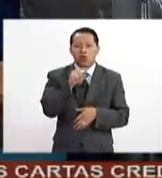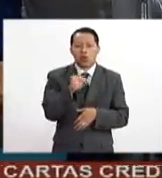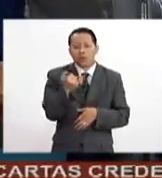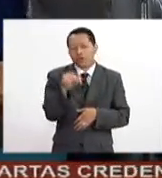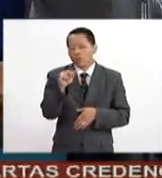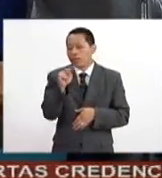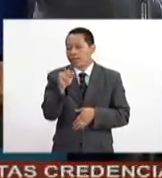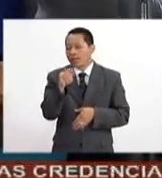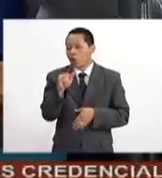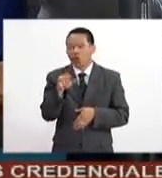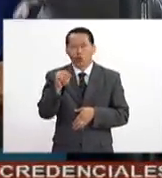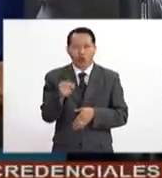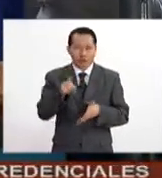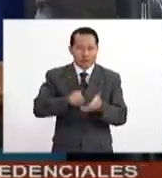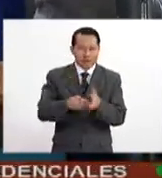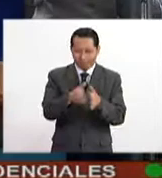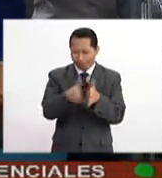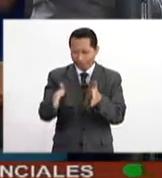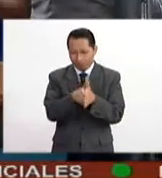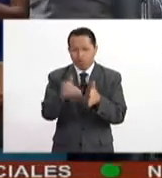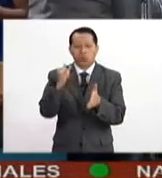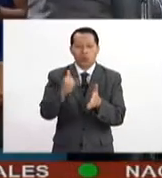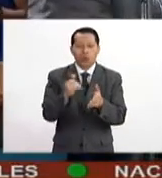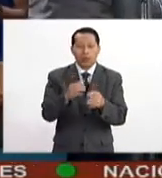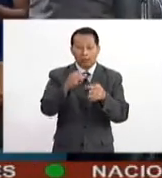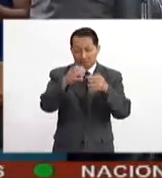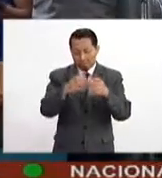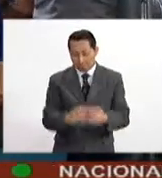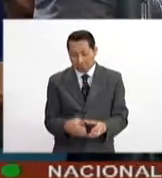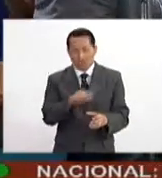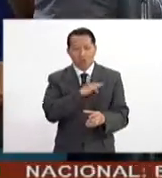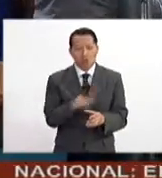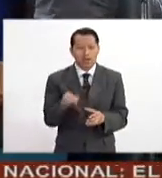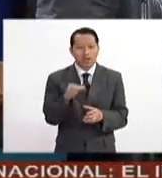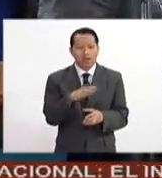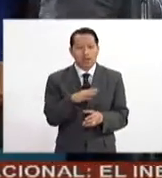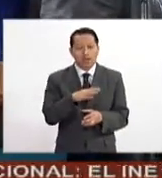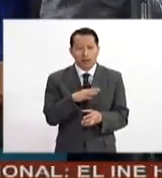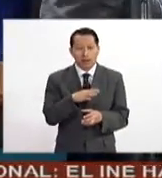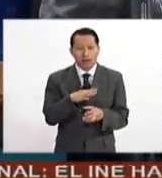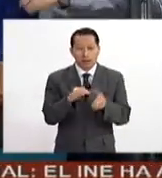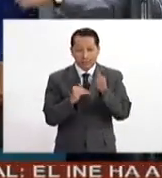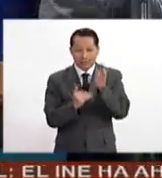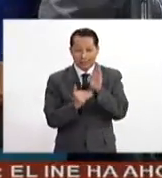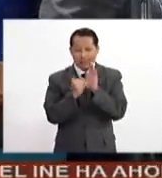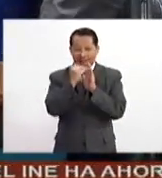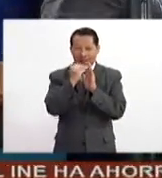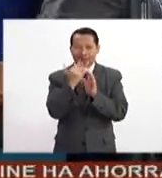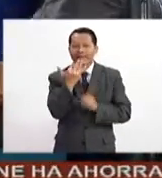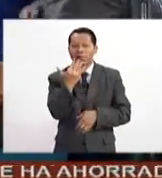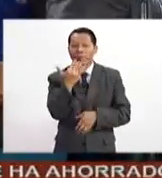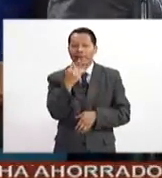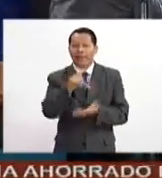Unicornio. El contenedor tiene una capacidad de 50 o un volumen de 50 litros.